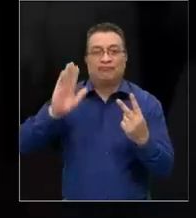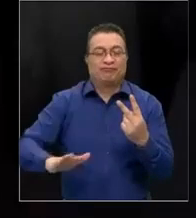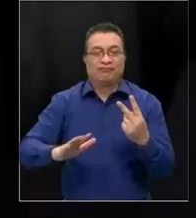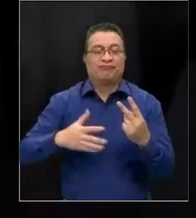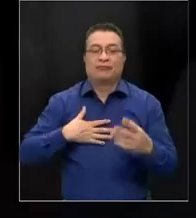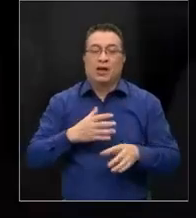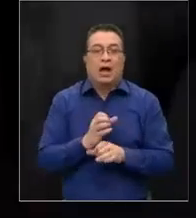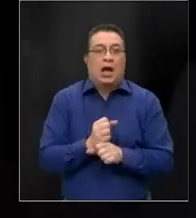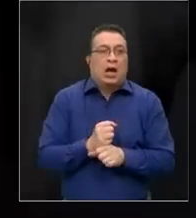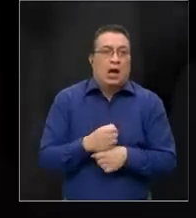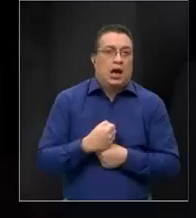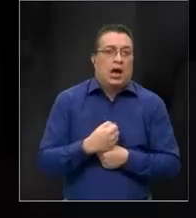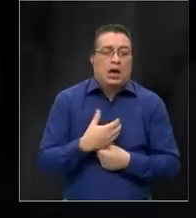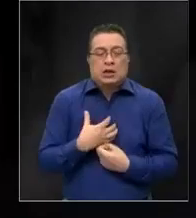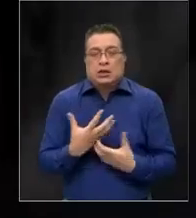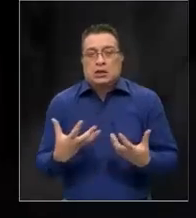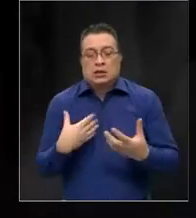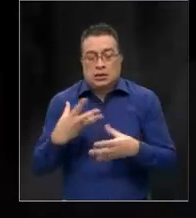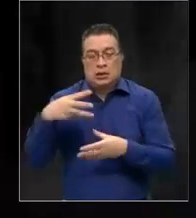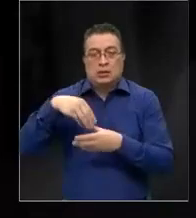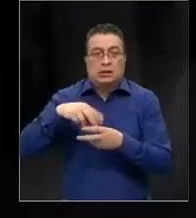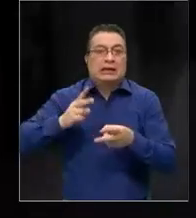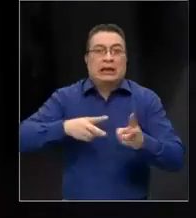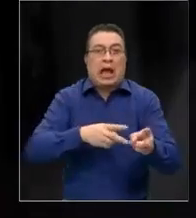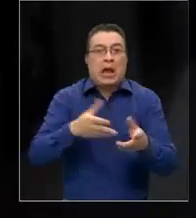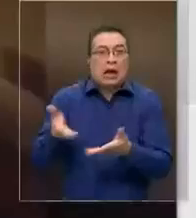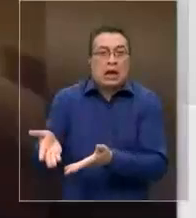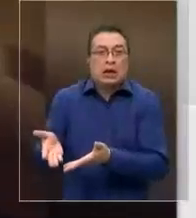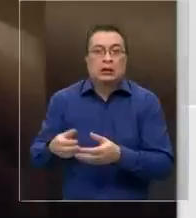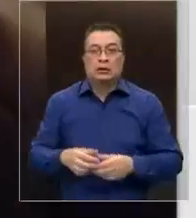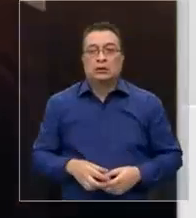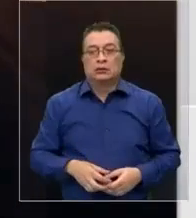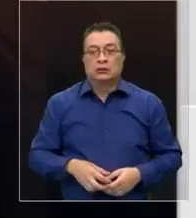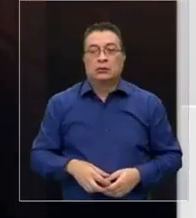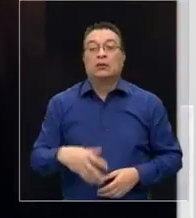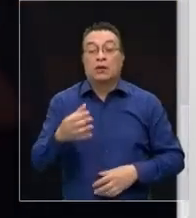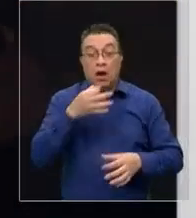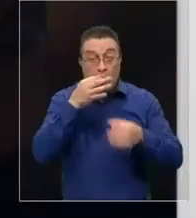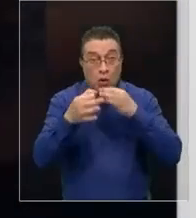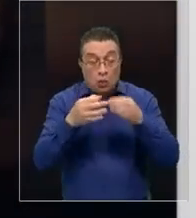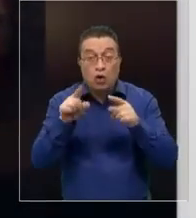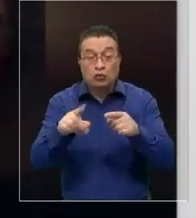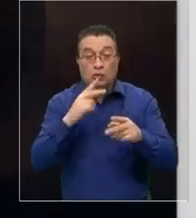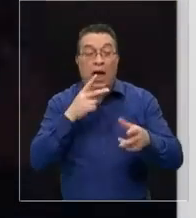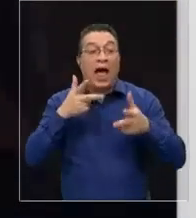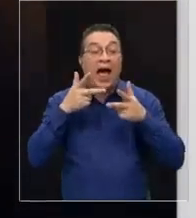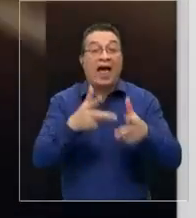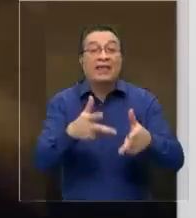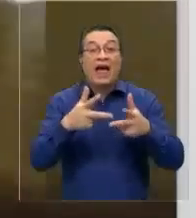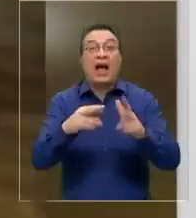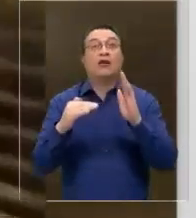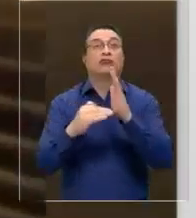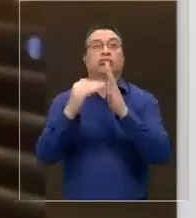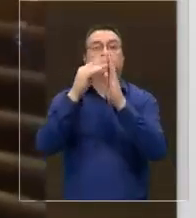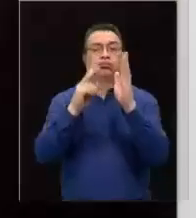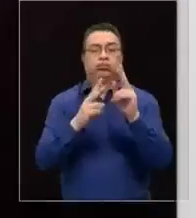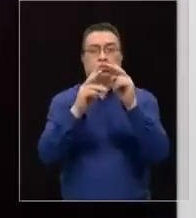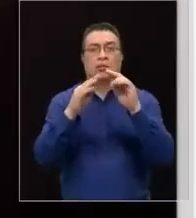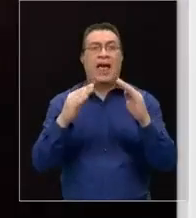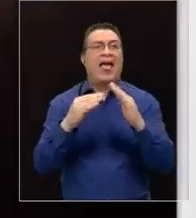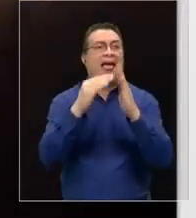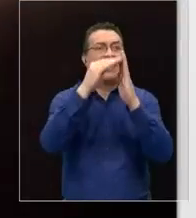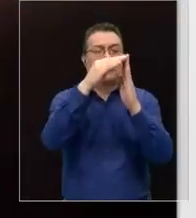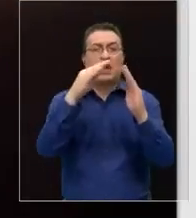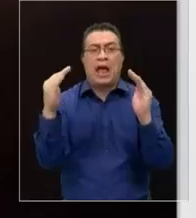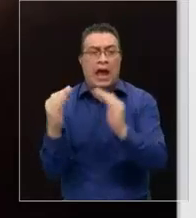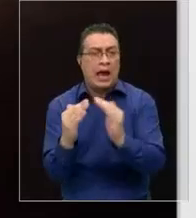la angustia es inevitable dentro de una nación en guerra. Se habló en un principio que estaban atacando toda la infraestructura, después atacan los